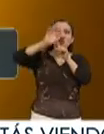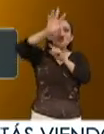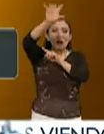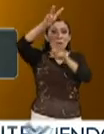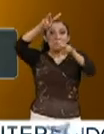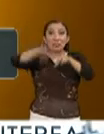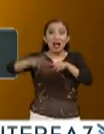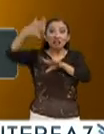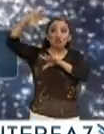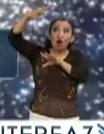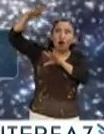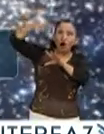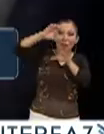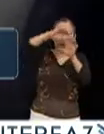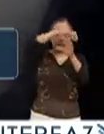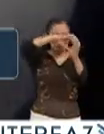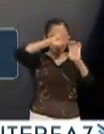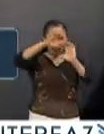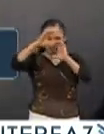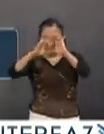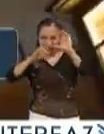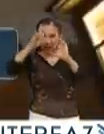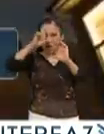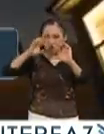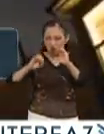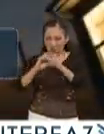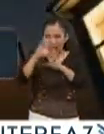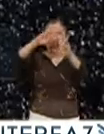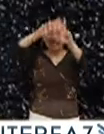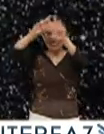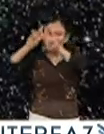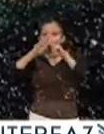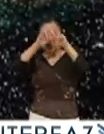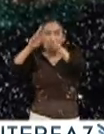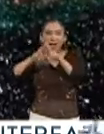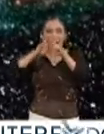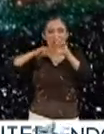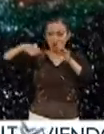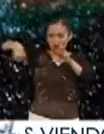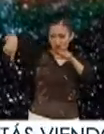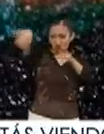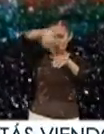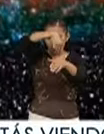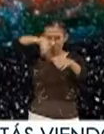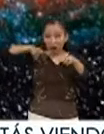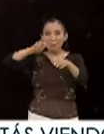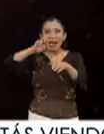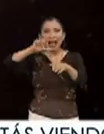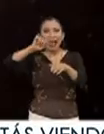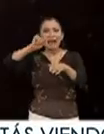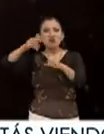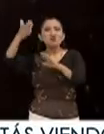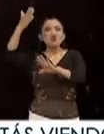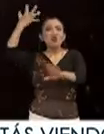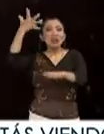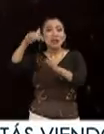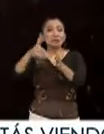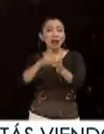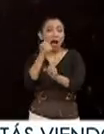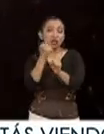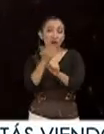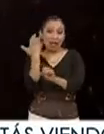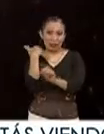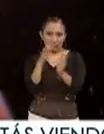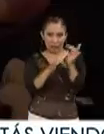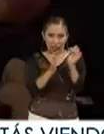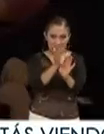posición real del Sol, los planetas, la Luna, las estrellas y la Vía Láctea, tal como se observa desde hace 10.000 años antes